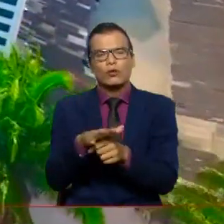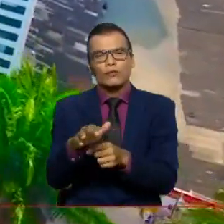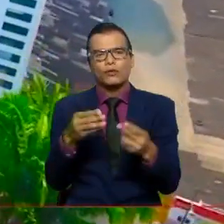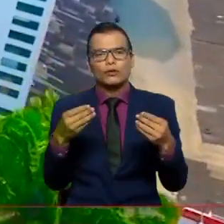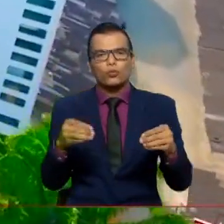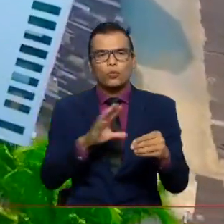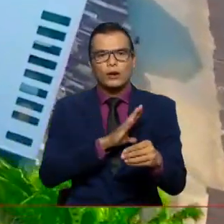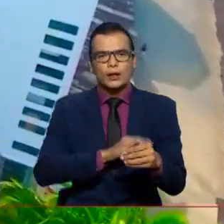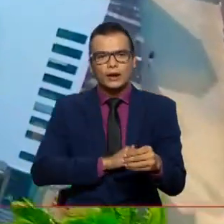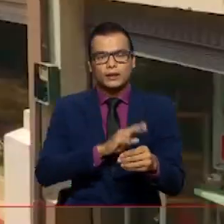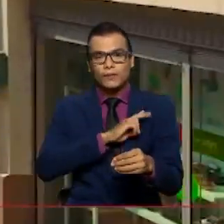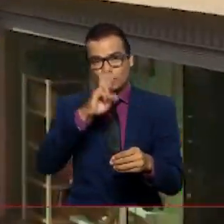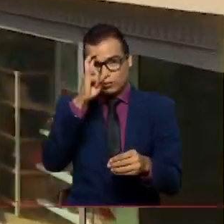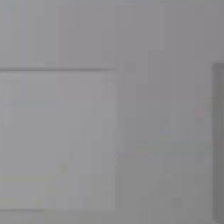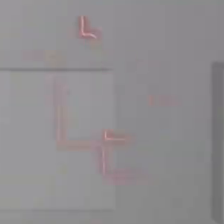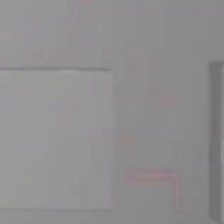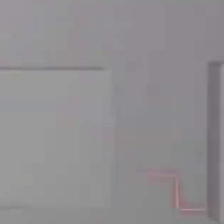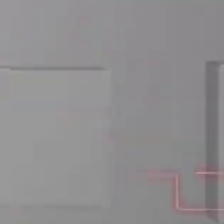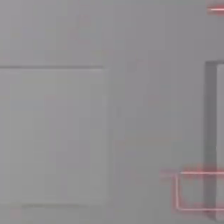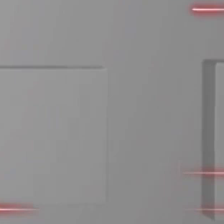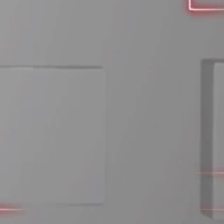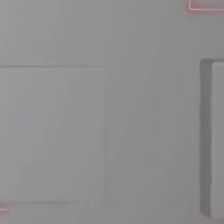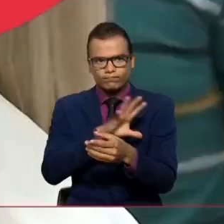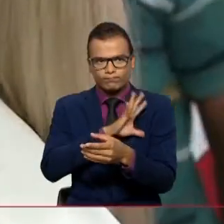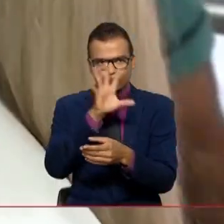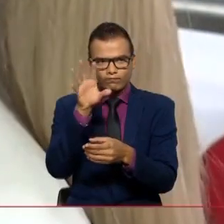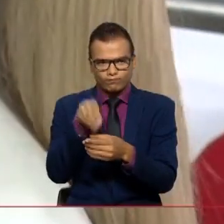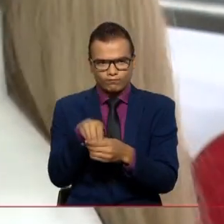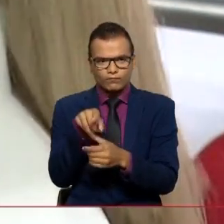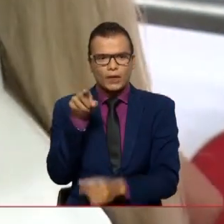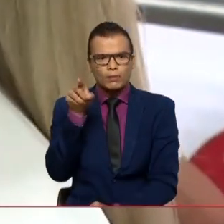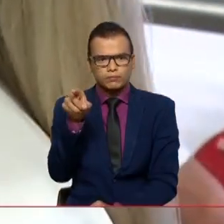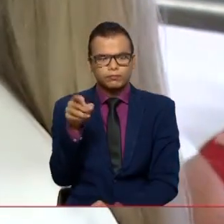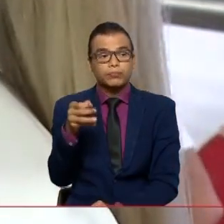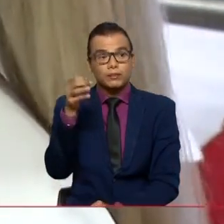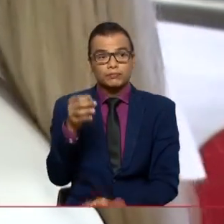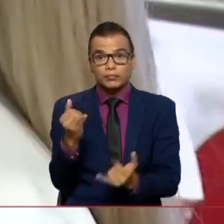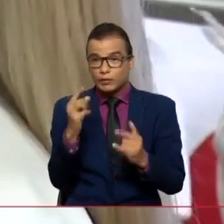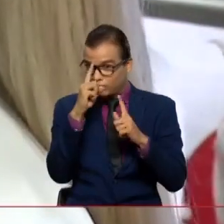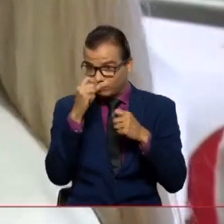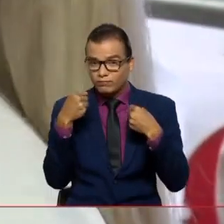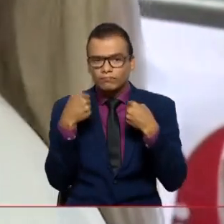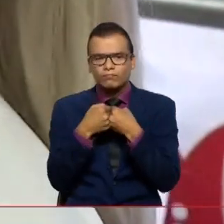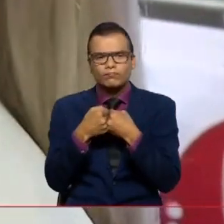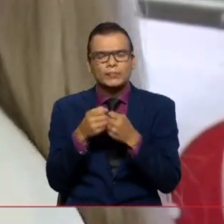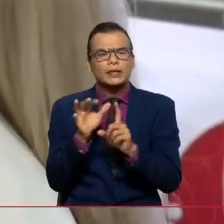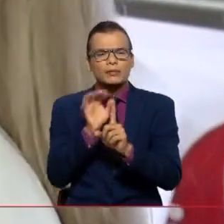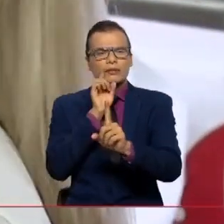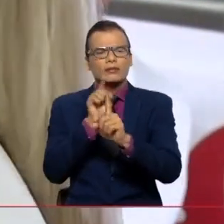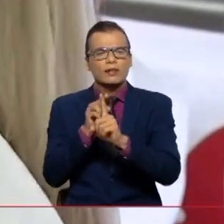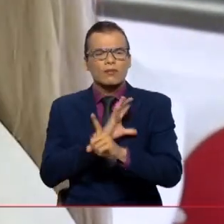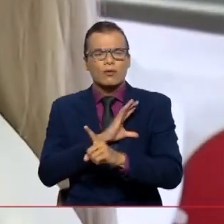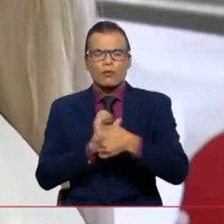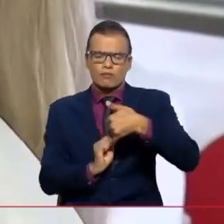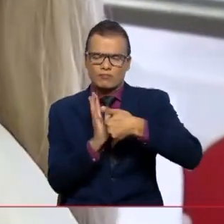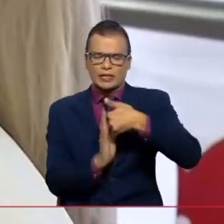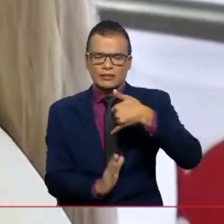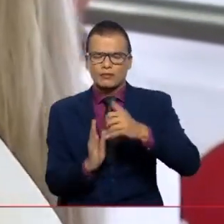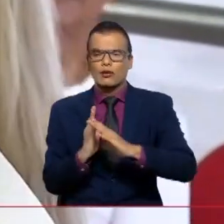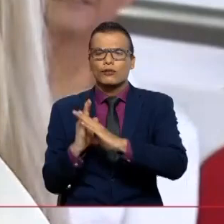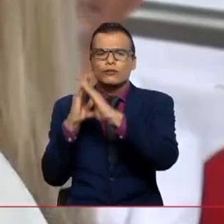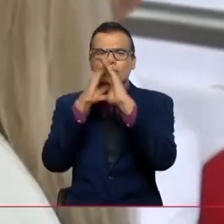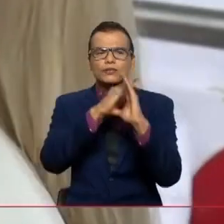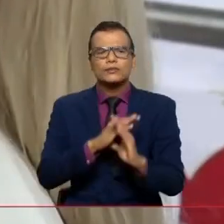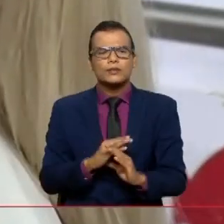y el norte del Valle una una alianza por la seguridad del Pacífico por toda la la